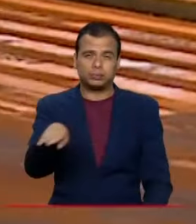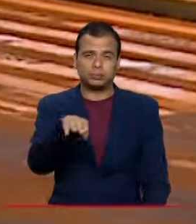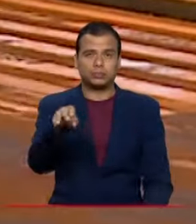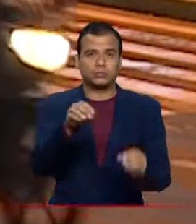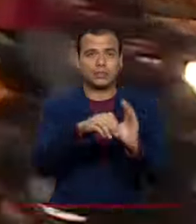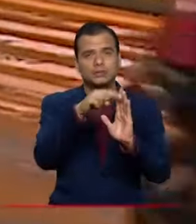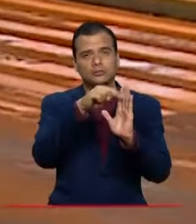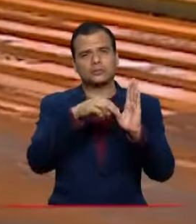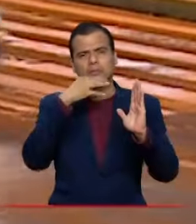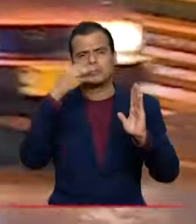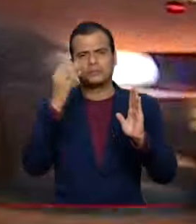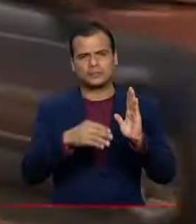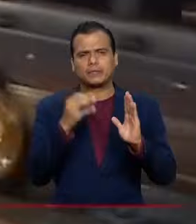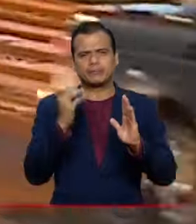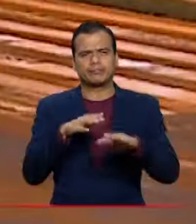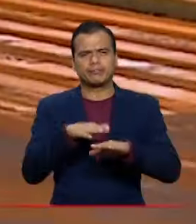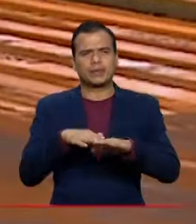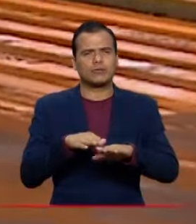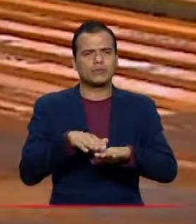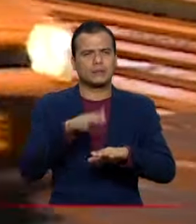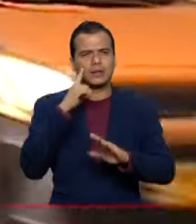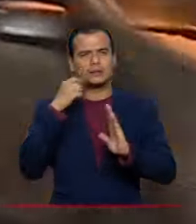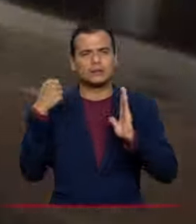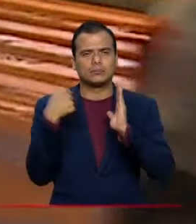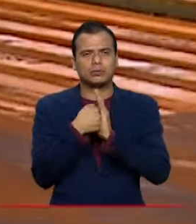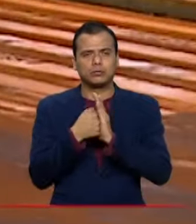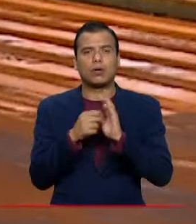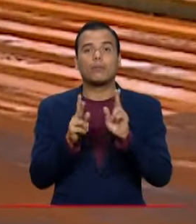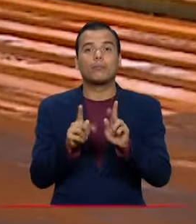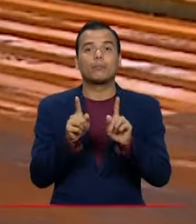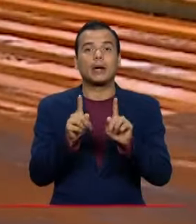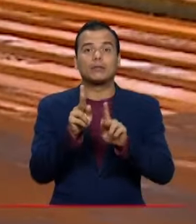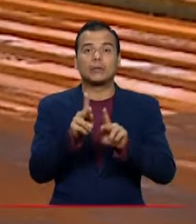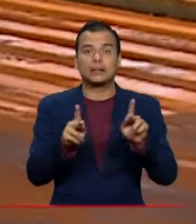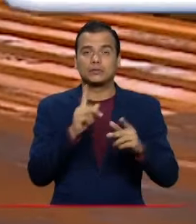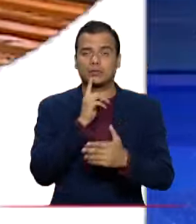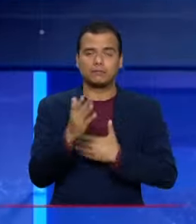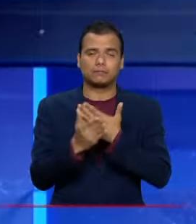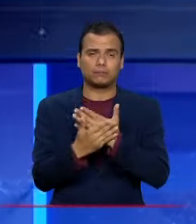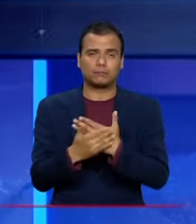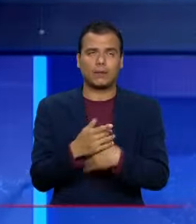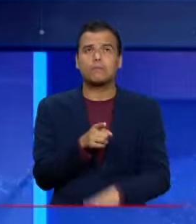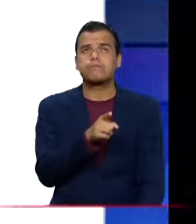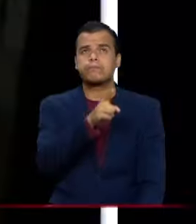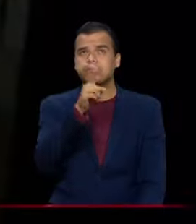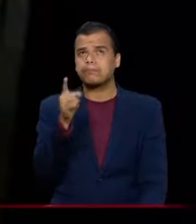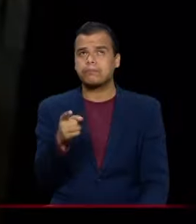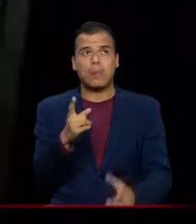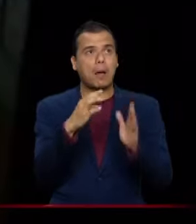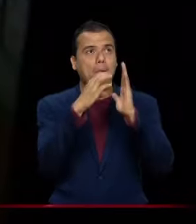causas. Sin embargo, los conductores afirman que es por falta de señalización.